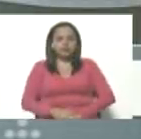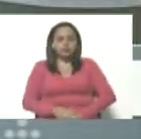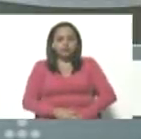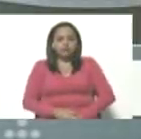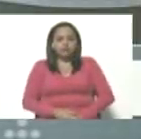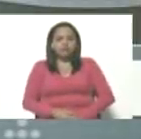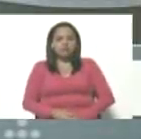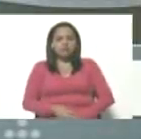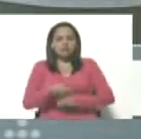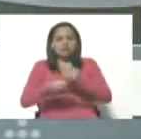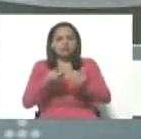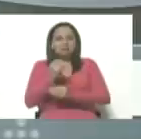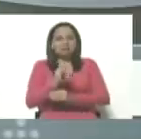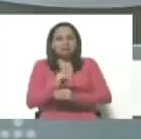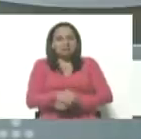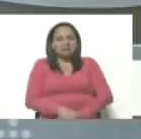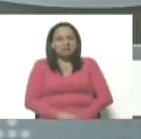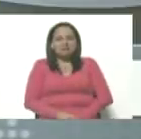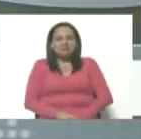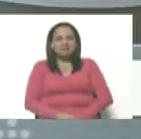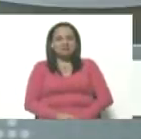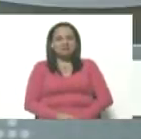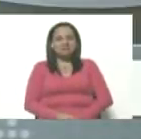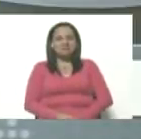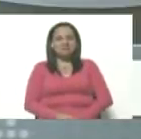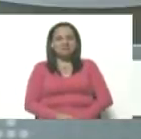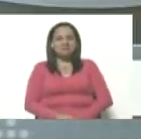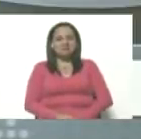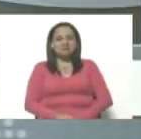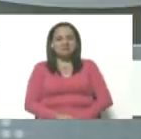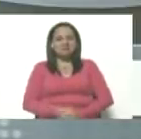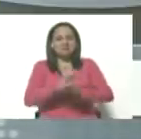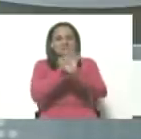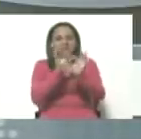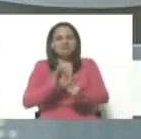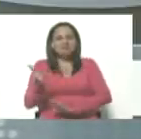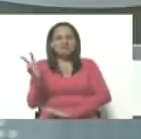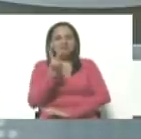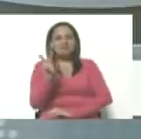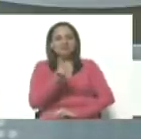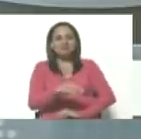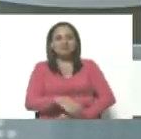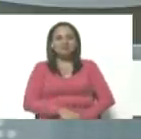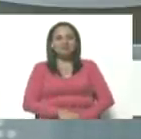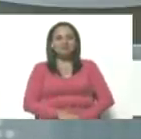sistema patria y la visita casa por casa? El método venezolano.